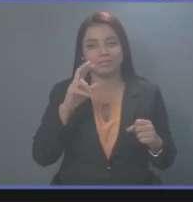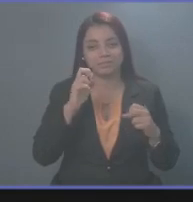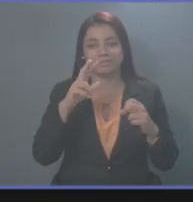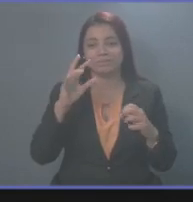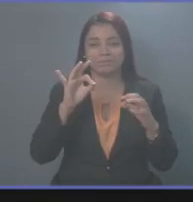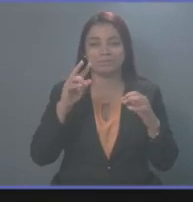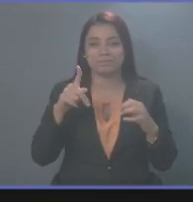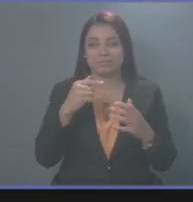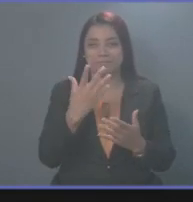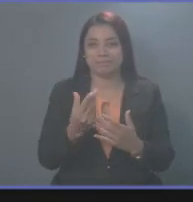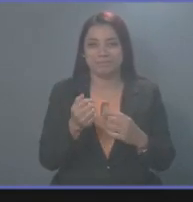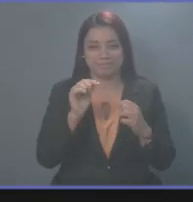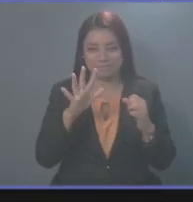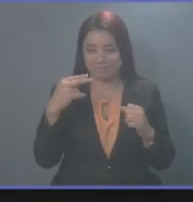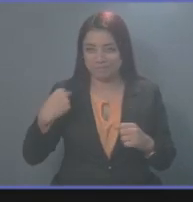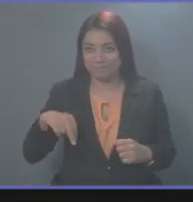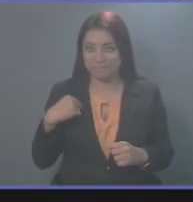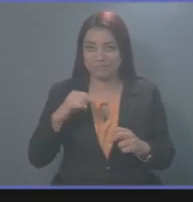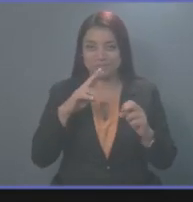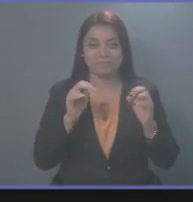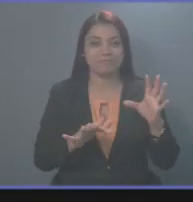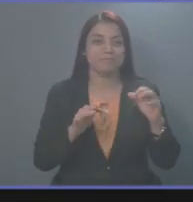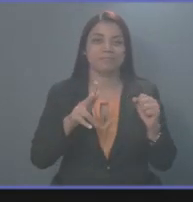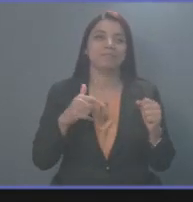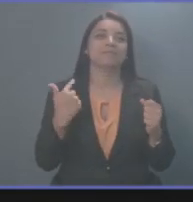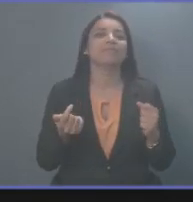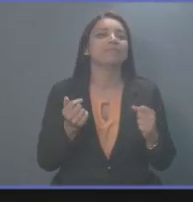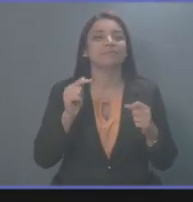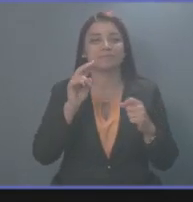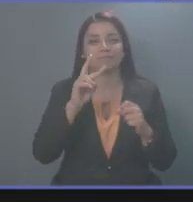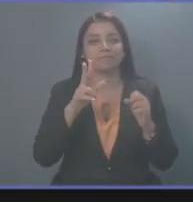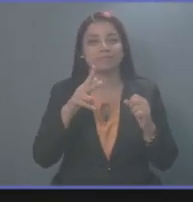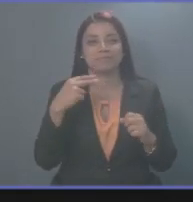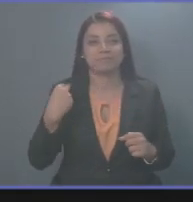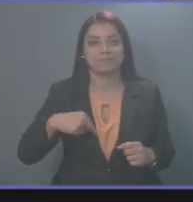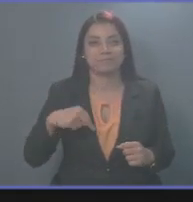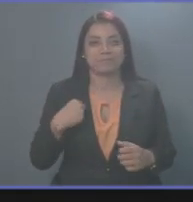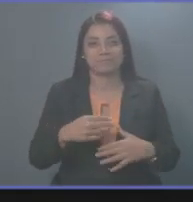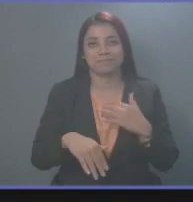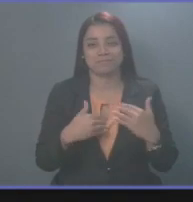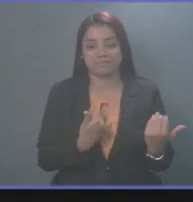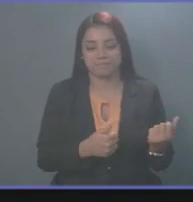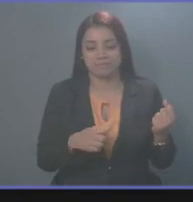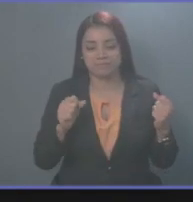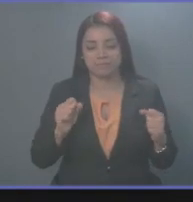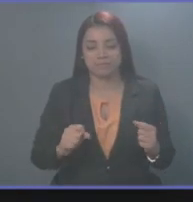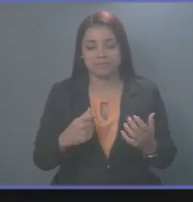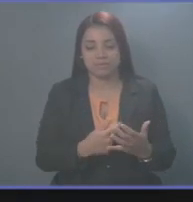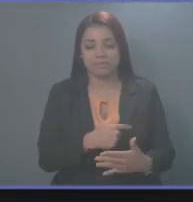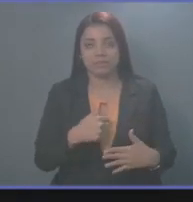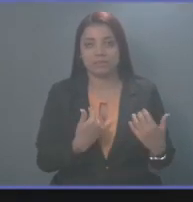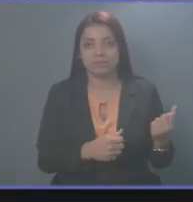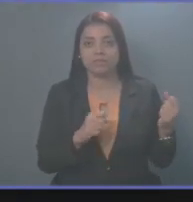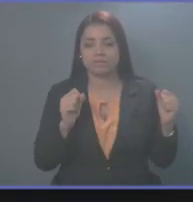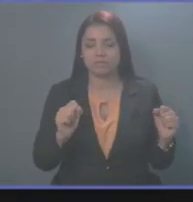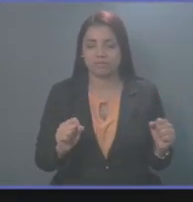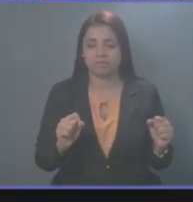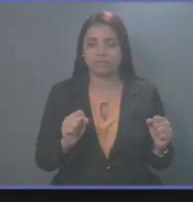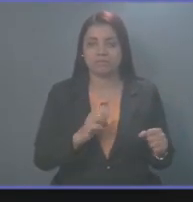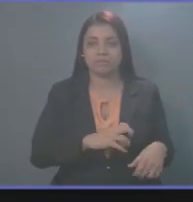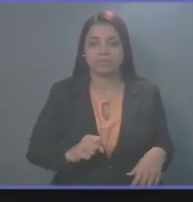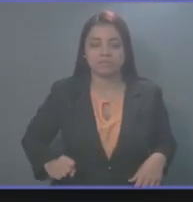de fecha 5 de noviembre de 2013, declaró cada 23 de noviembre como Día Nacional de la Oración por El Salvador.